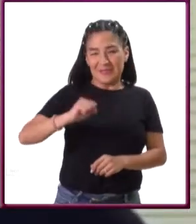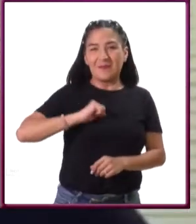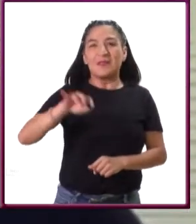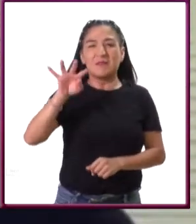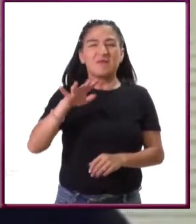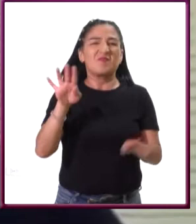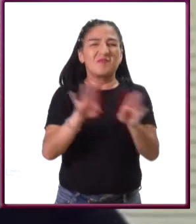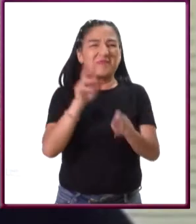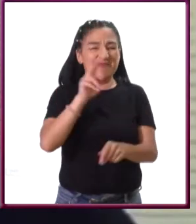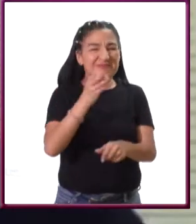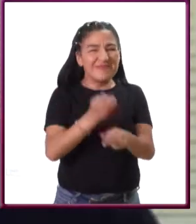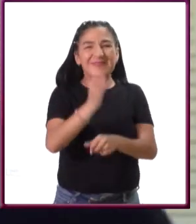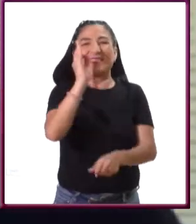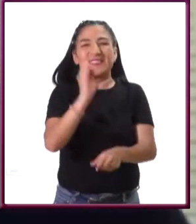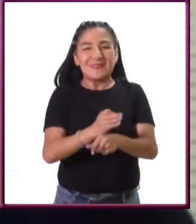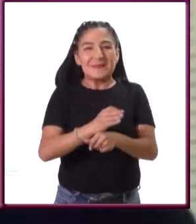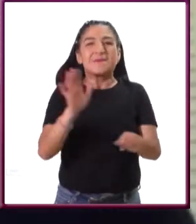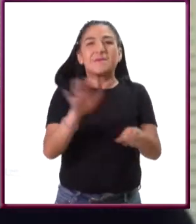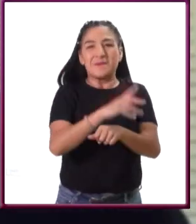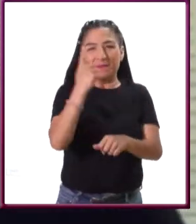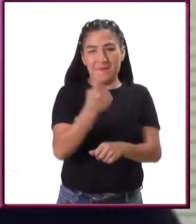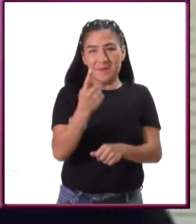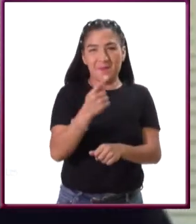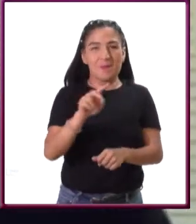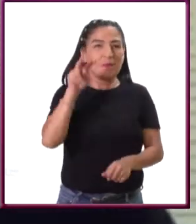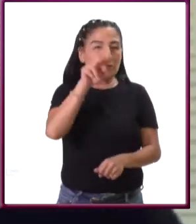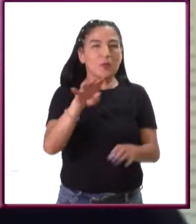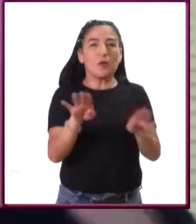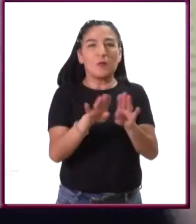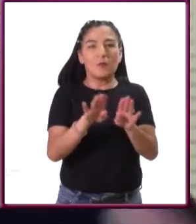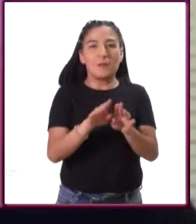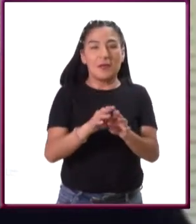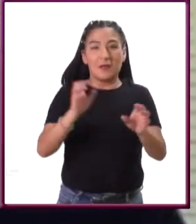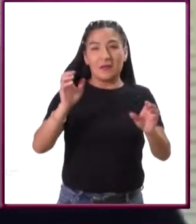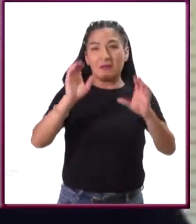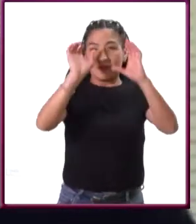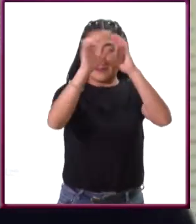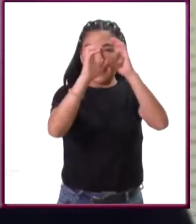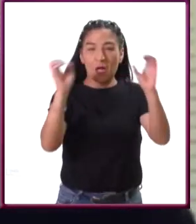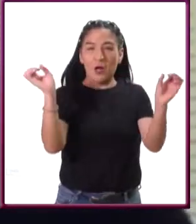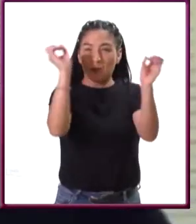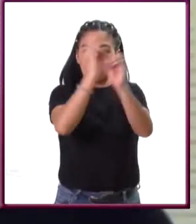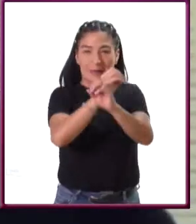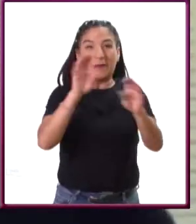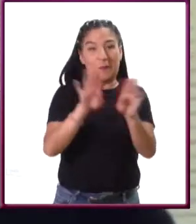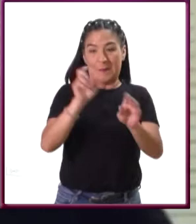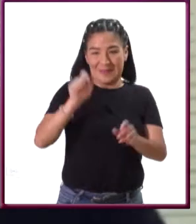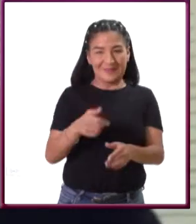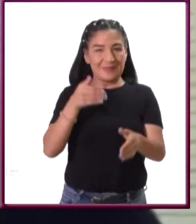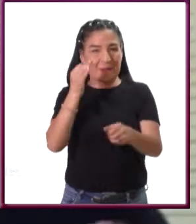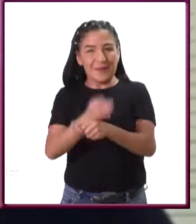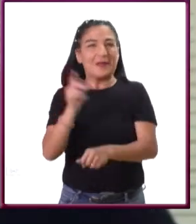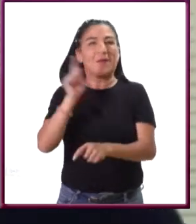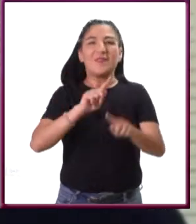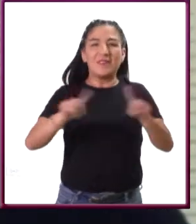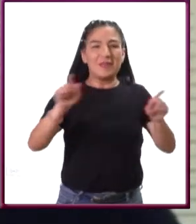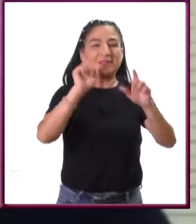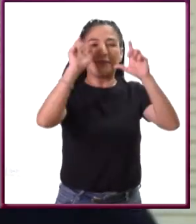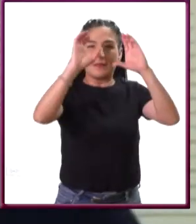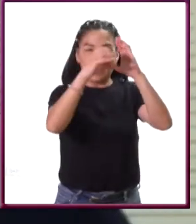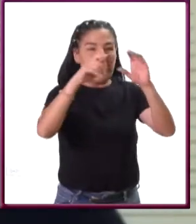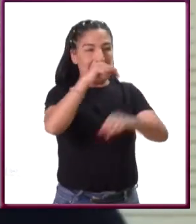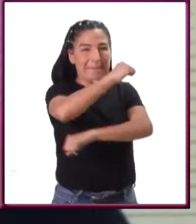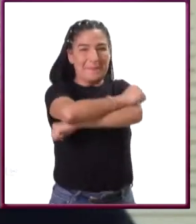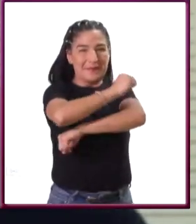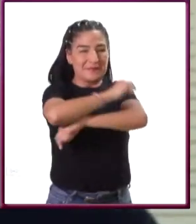fotografía muy chistosa porque, pues, básicamente puso lo que era su cámara oscura, no es una cámara fotográfica como tal, su cámara oscura frente a la ventana